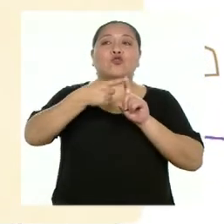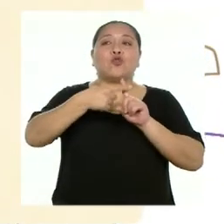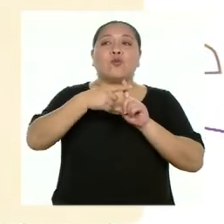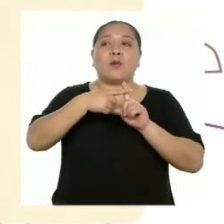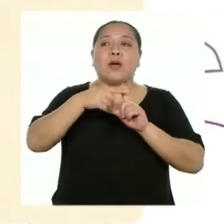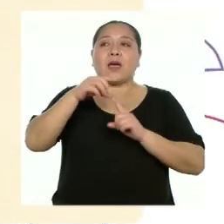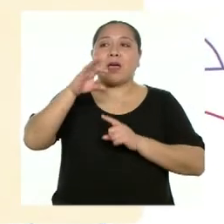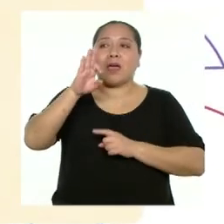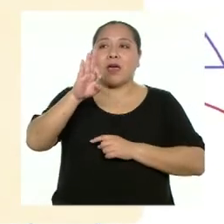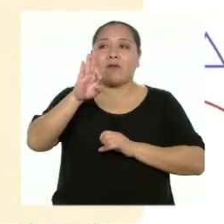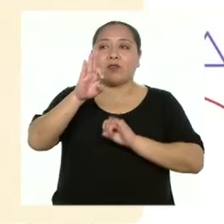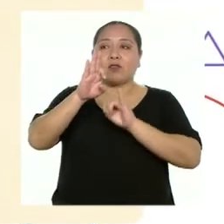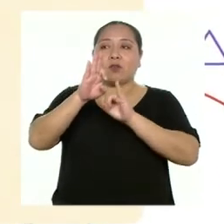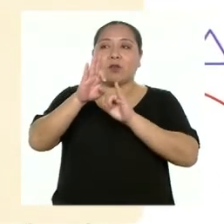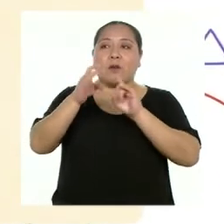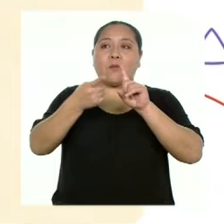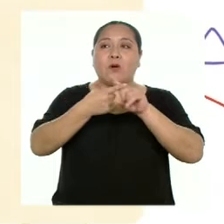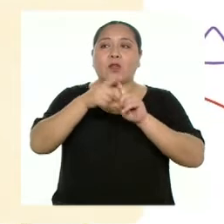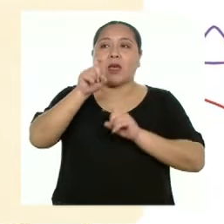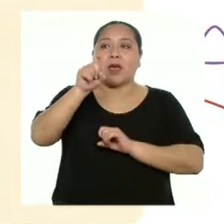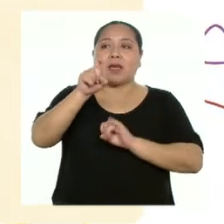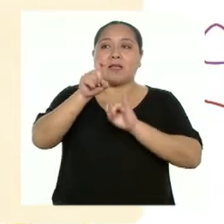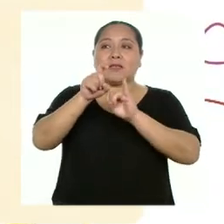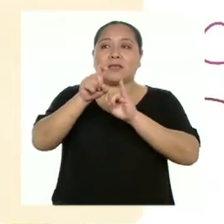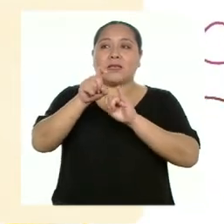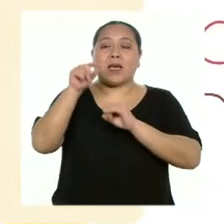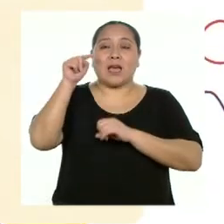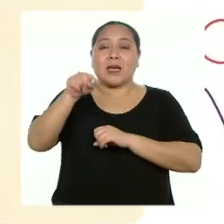con x sub i. Esta suma nos da